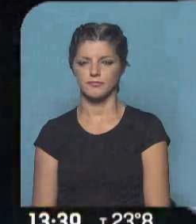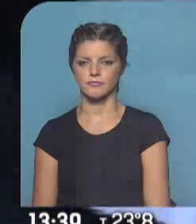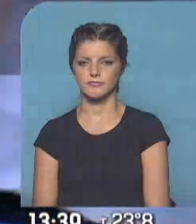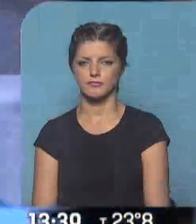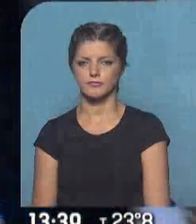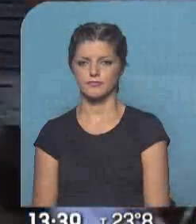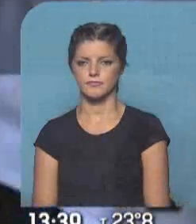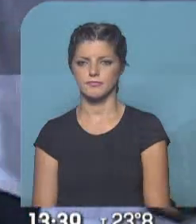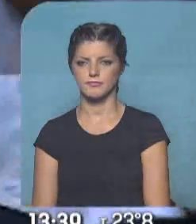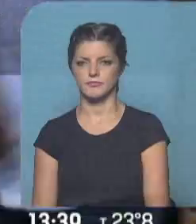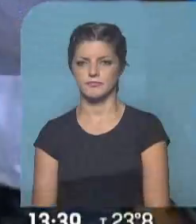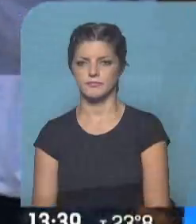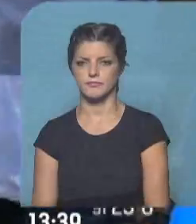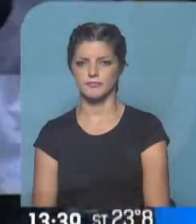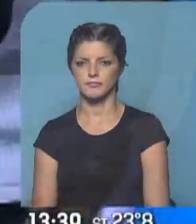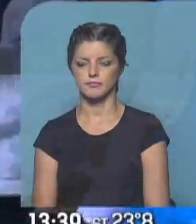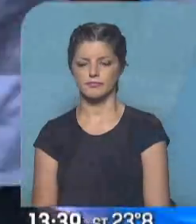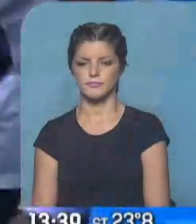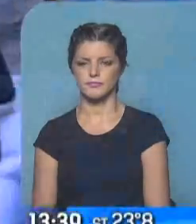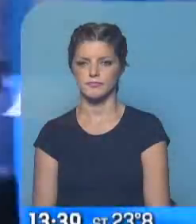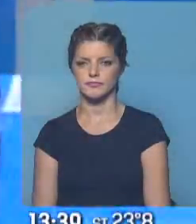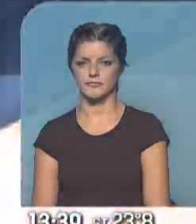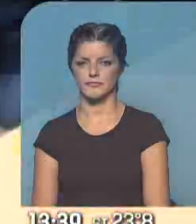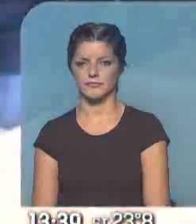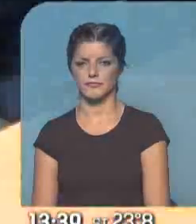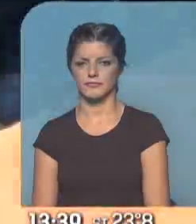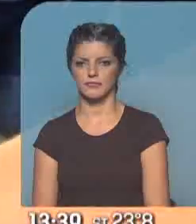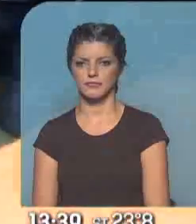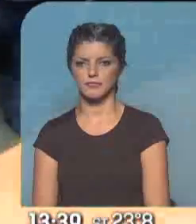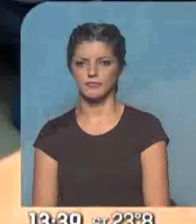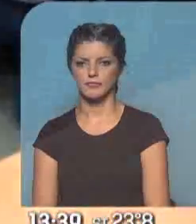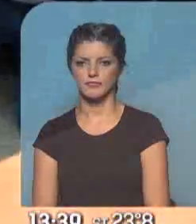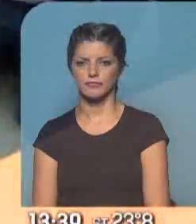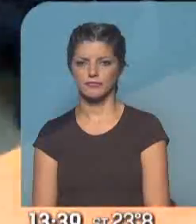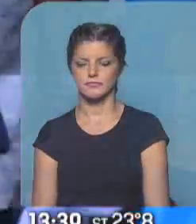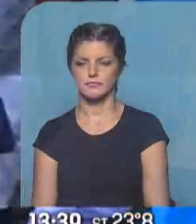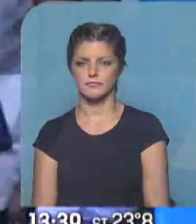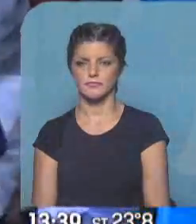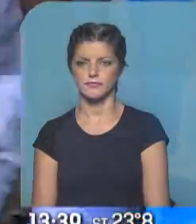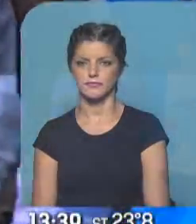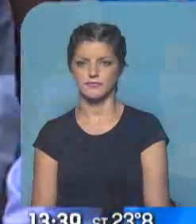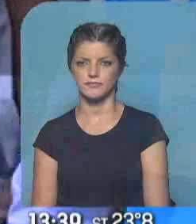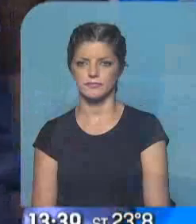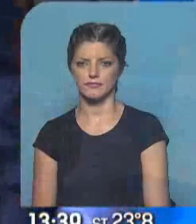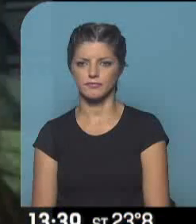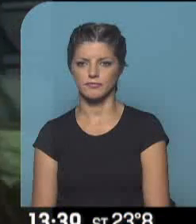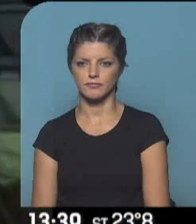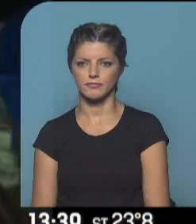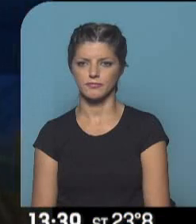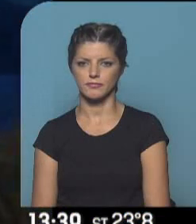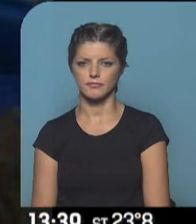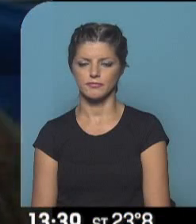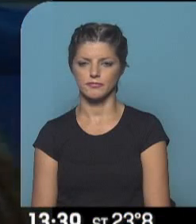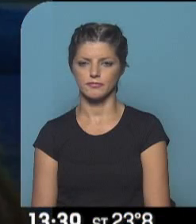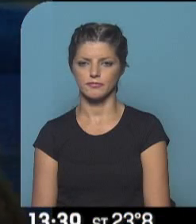que novos pensamentos possam surgir e que os cidadãos ganhem